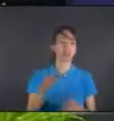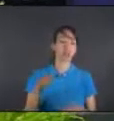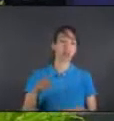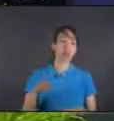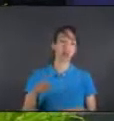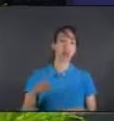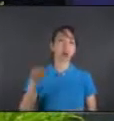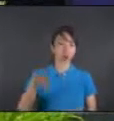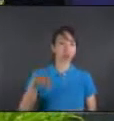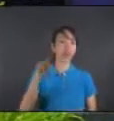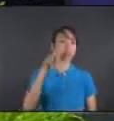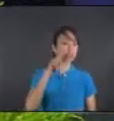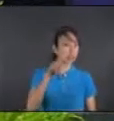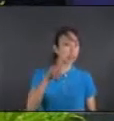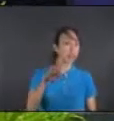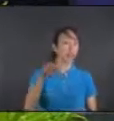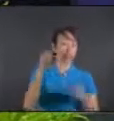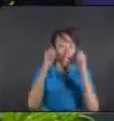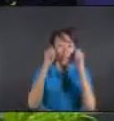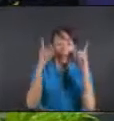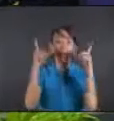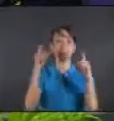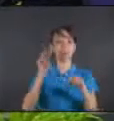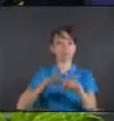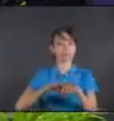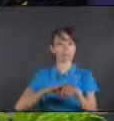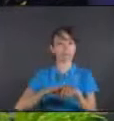le tuvieron que hacer trasplante de córnea